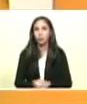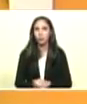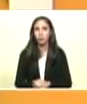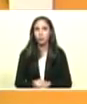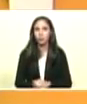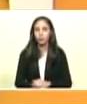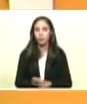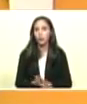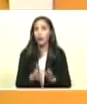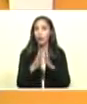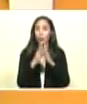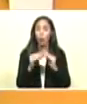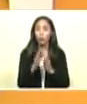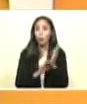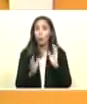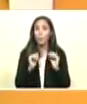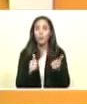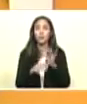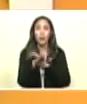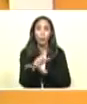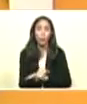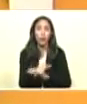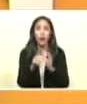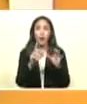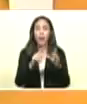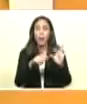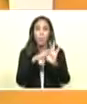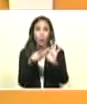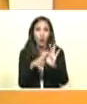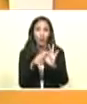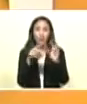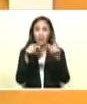través del Petro desde hoy, desde ya.